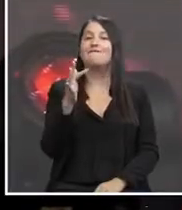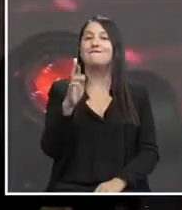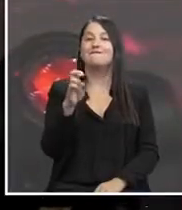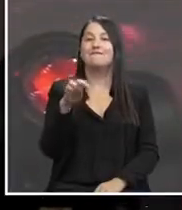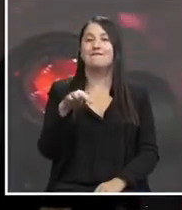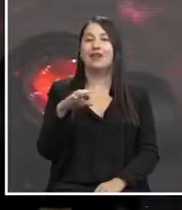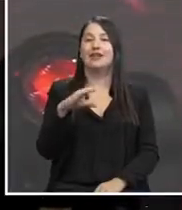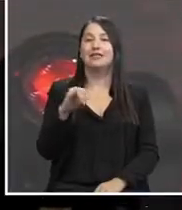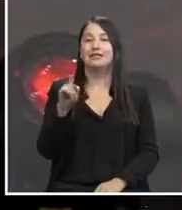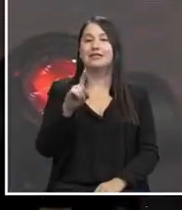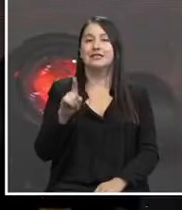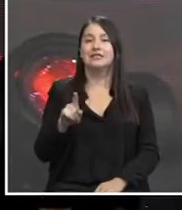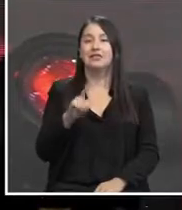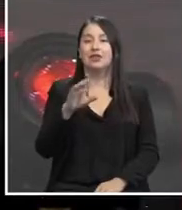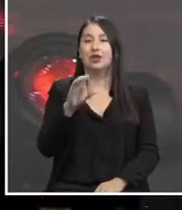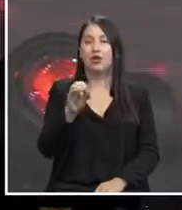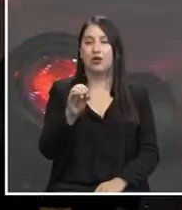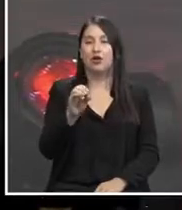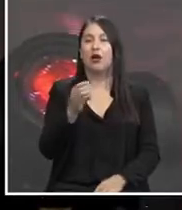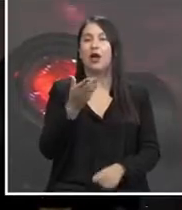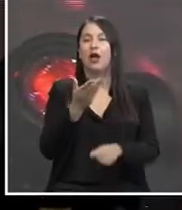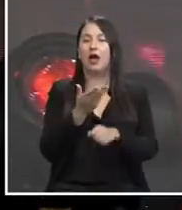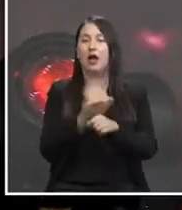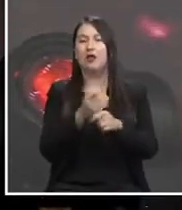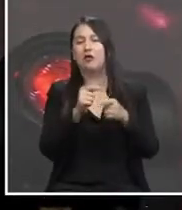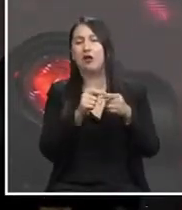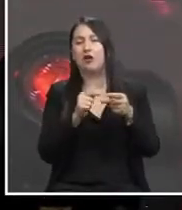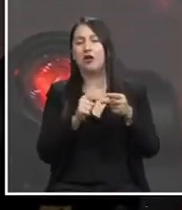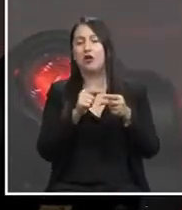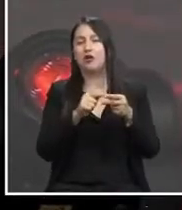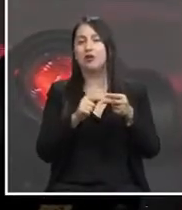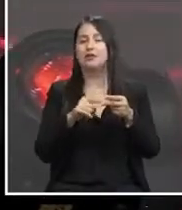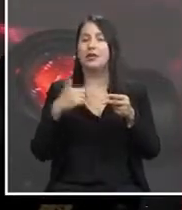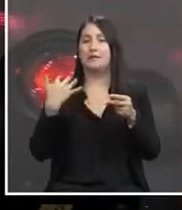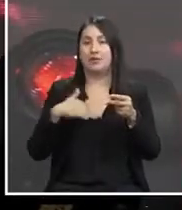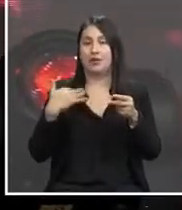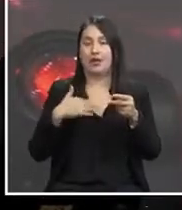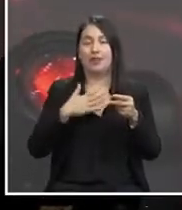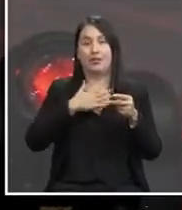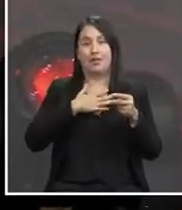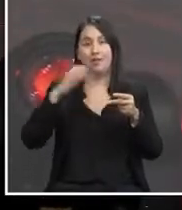dos o tres cosas que son súper importantes a mi modo de ver hoy en día.